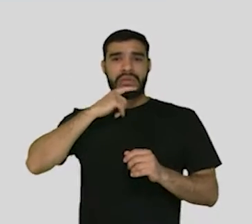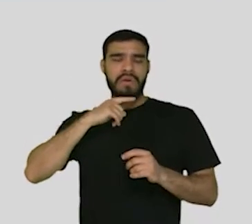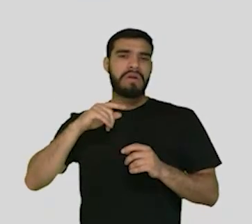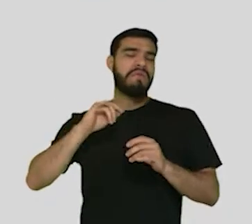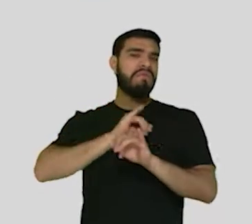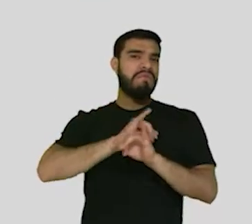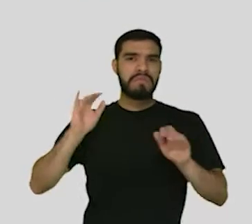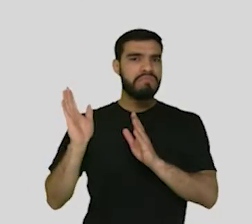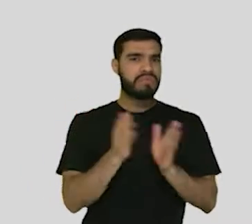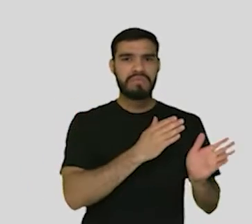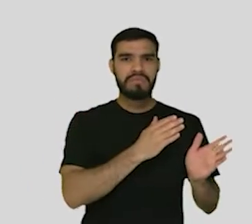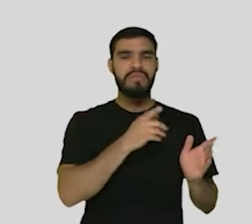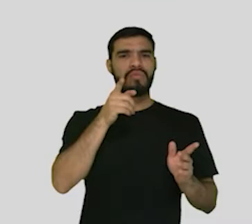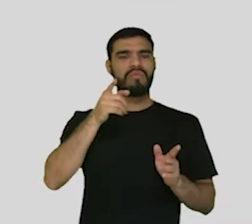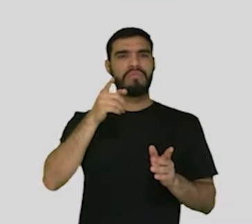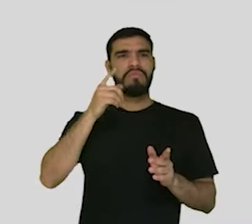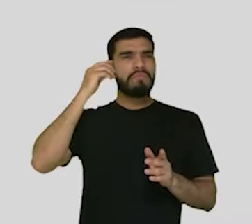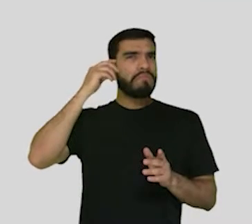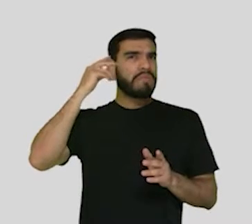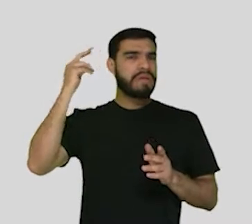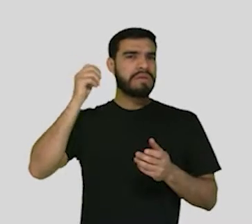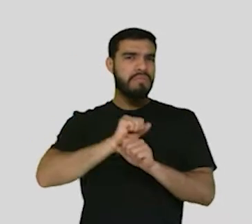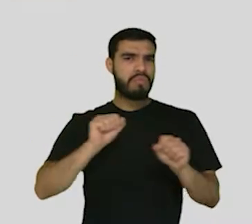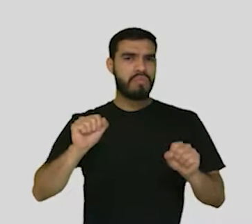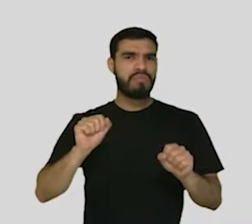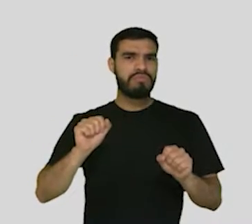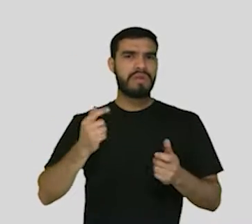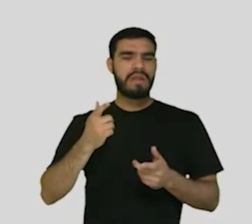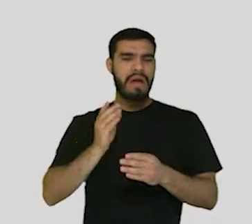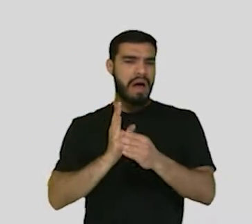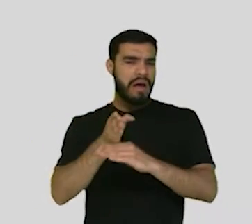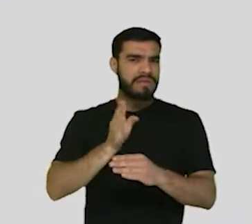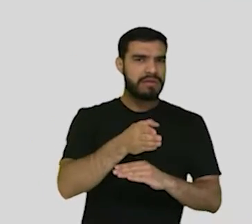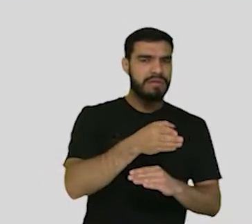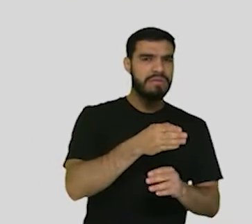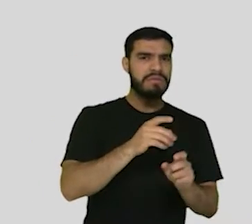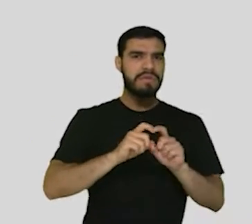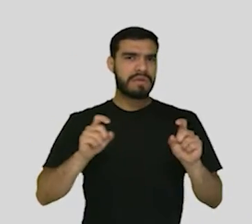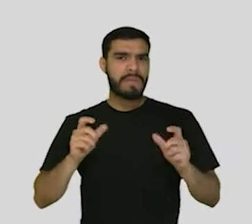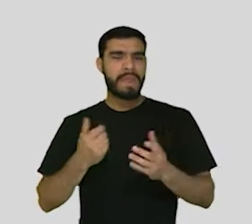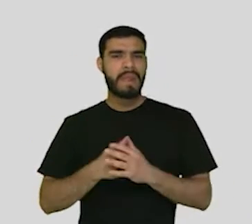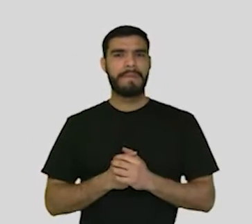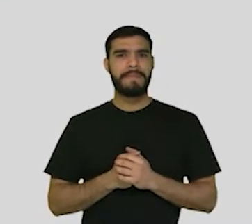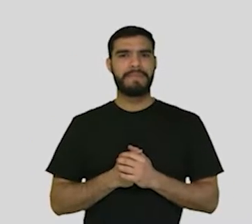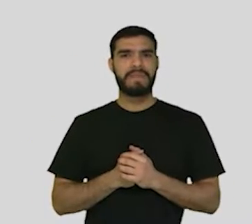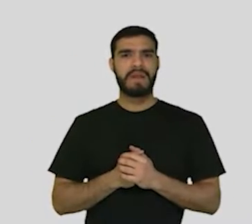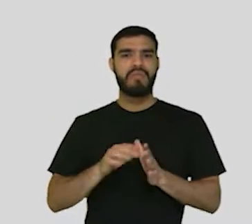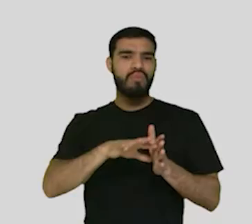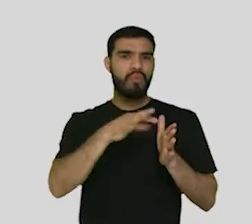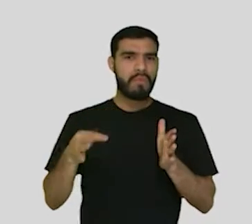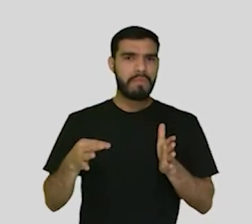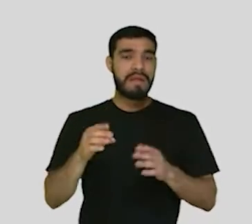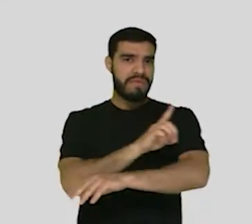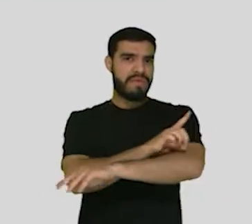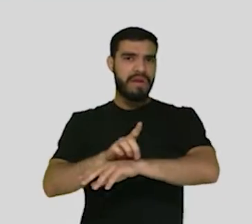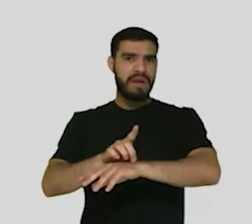oñeñe e derecho reje. ¿Ustedes pensaron que se podía acceder a digamos a al cumplimiento de